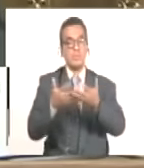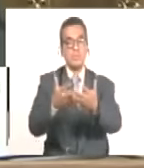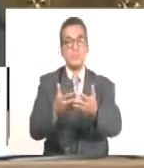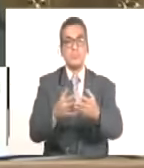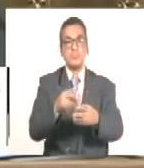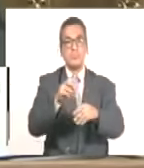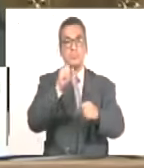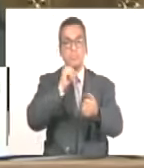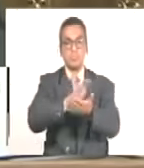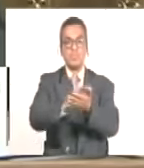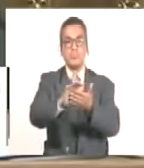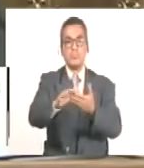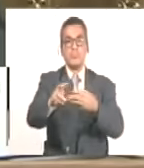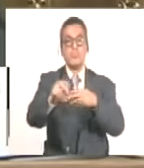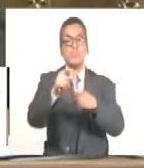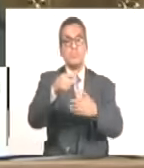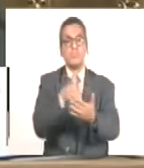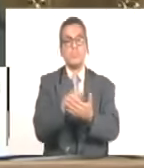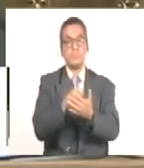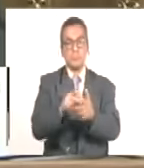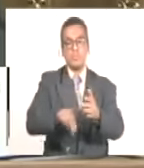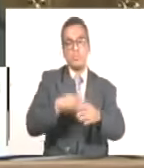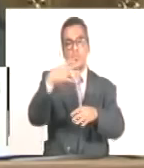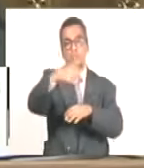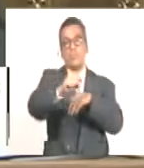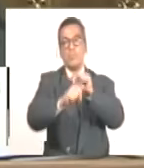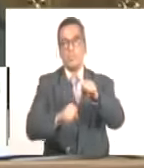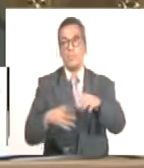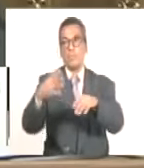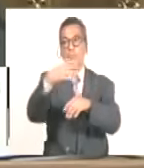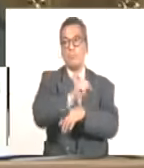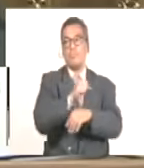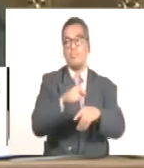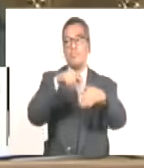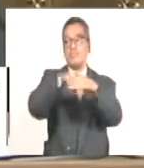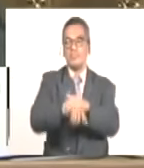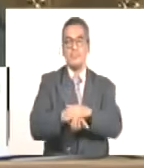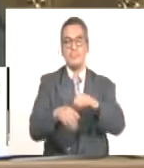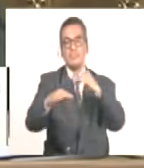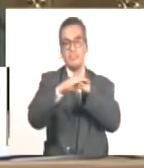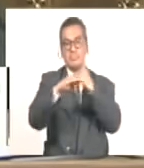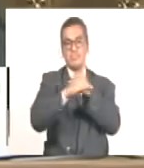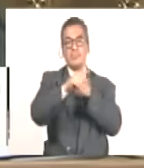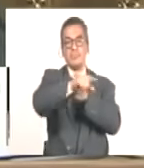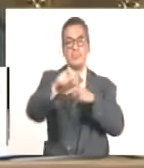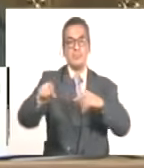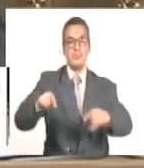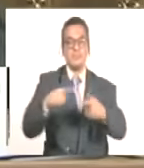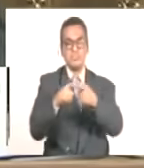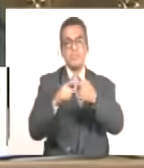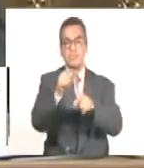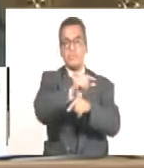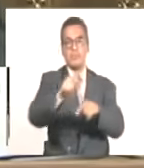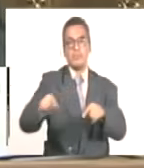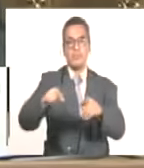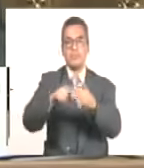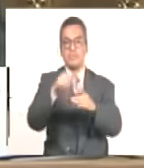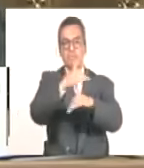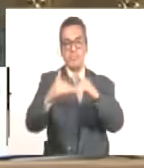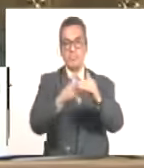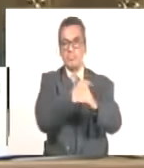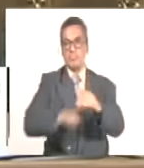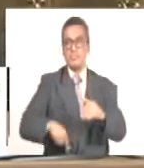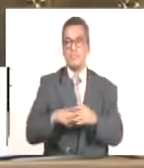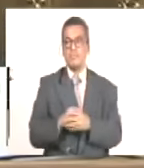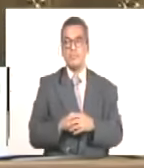de forma gratuita o a costo asequible con la finalidad de lograr su inclusión de igualdad de condiciones con las demás personas. Es todo, ciudadano vicepresidente.